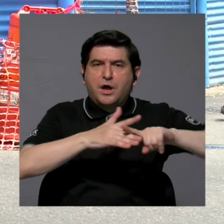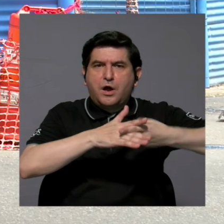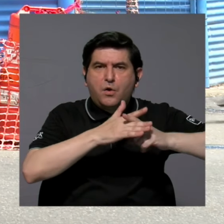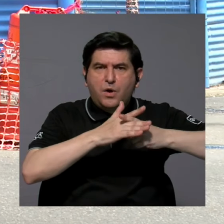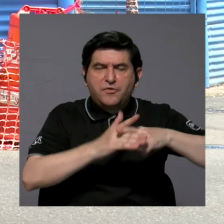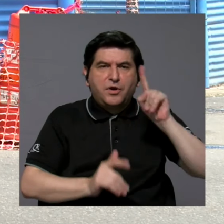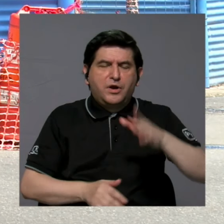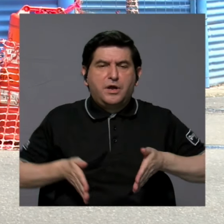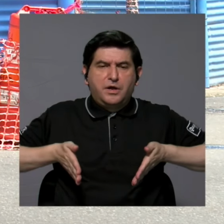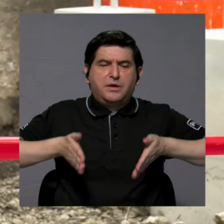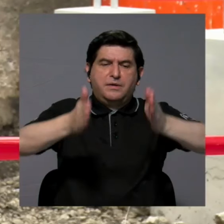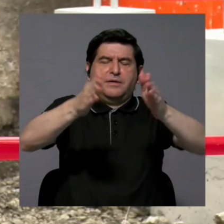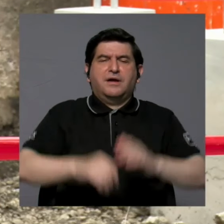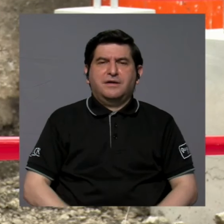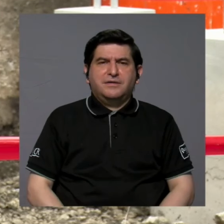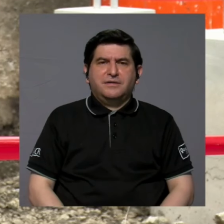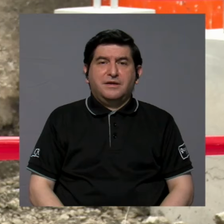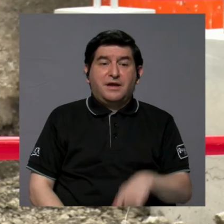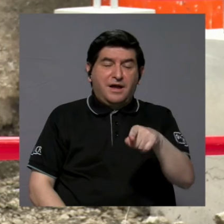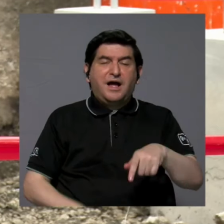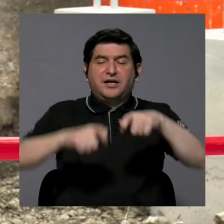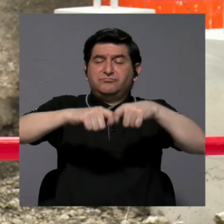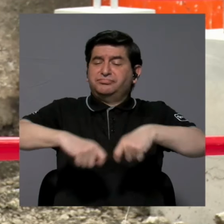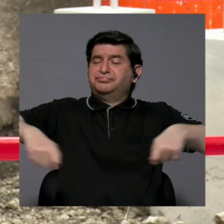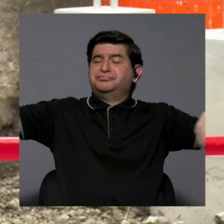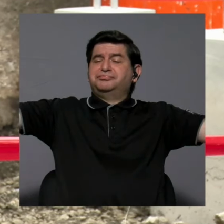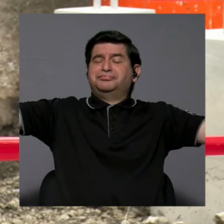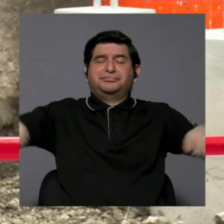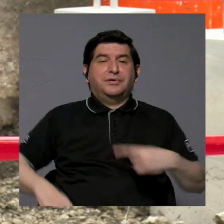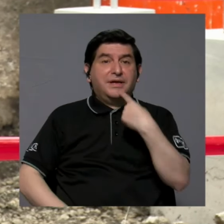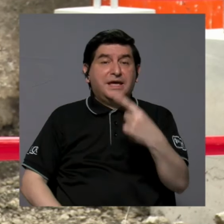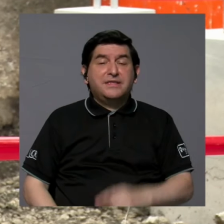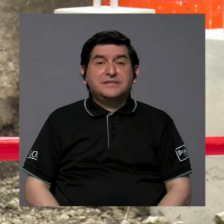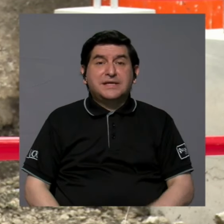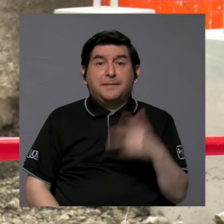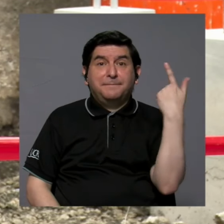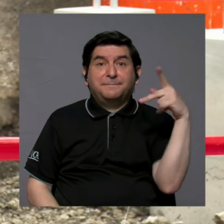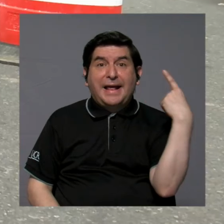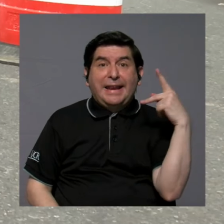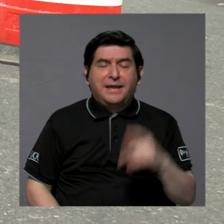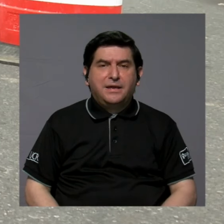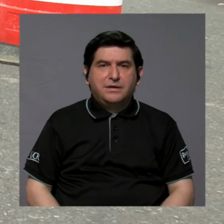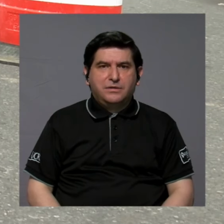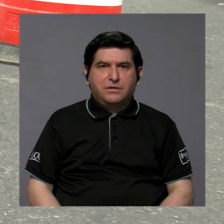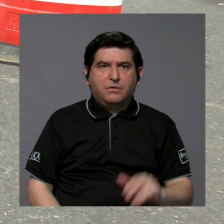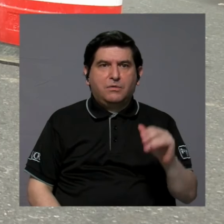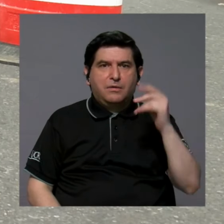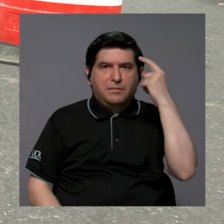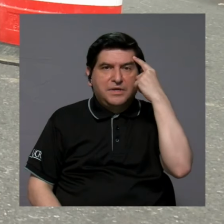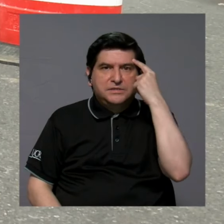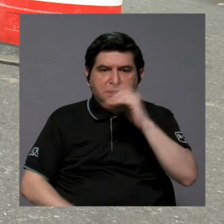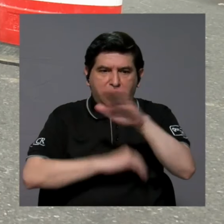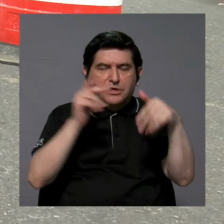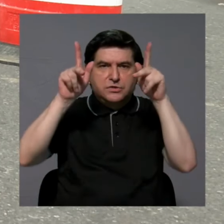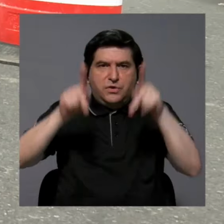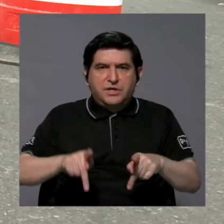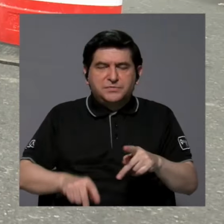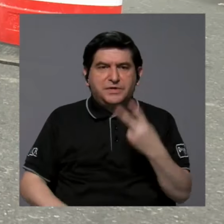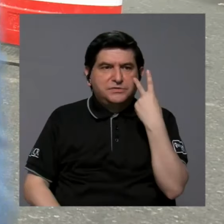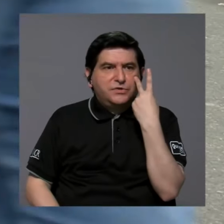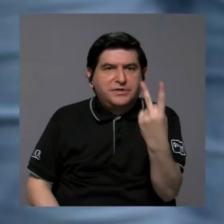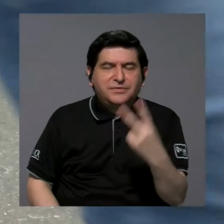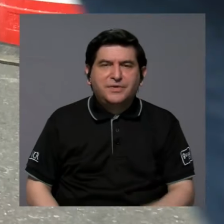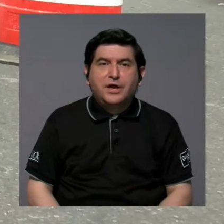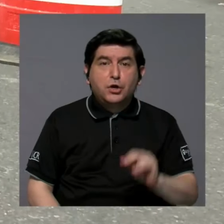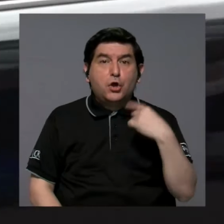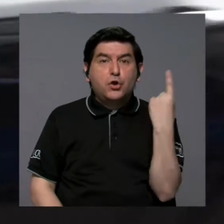están remodelando una calle, ponen unas cintas, ¿verdad?, de peligro, como si todas las personas pudieran